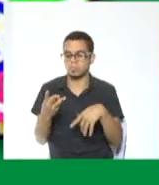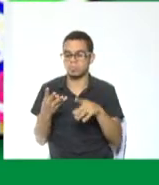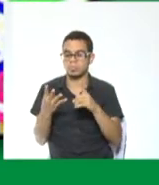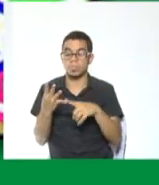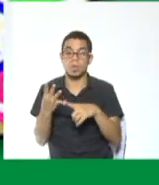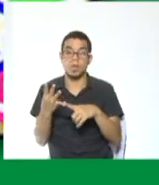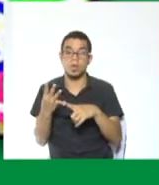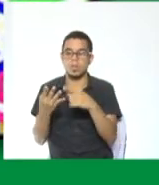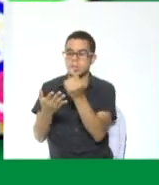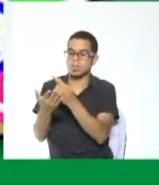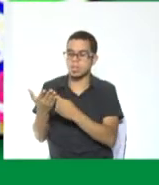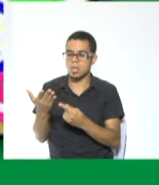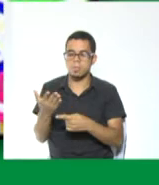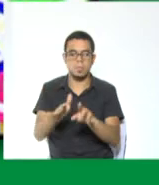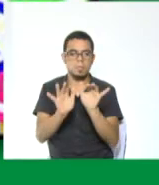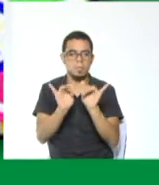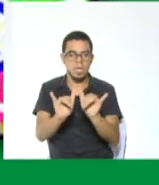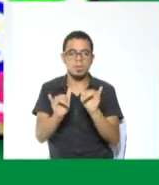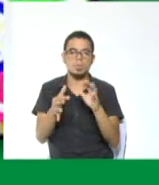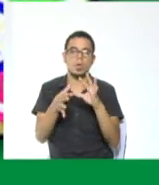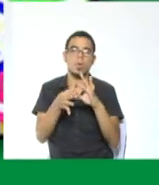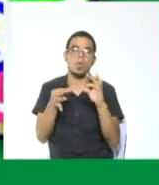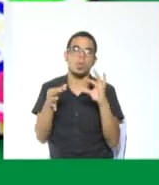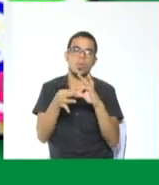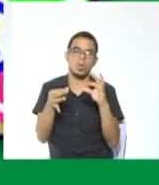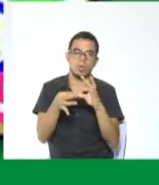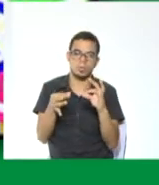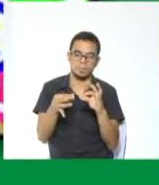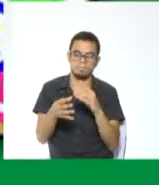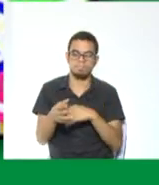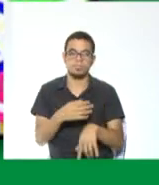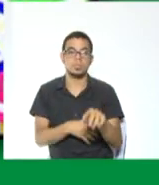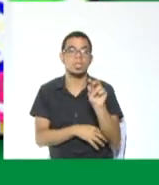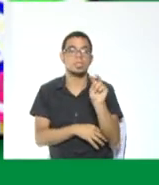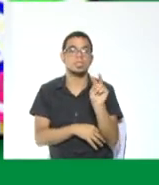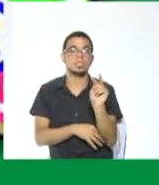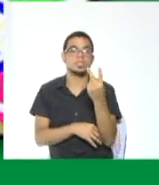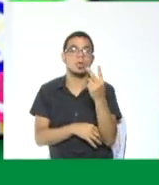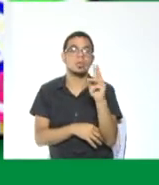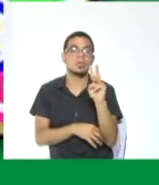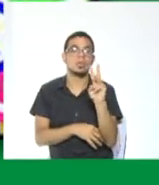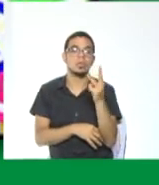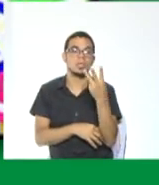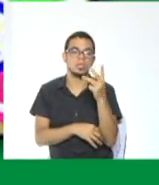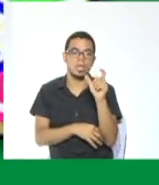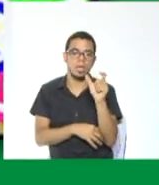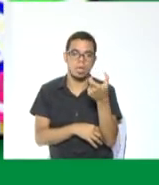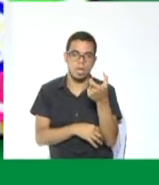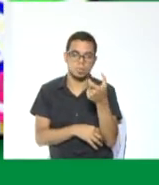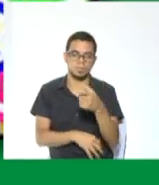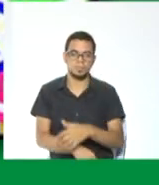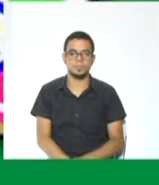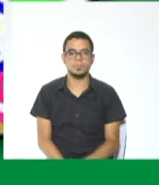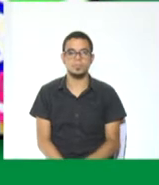el dibujo del cuento. Para los estudiantes de segundo y tercer grado.